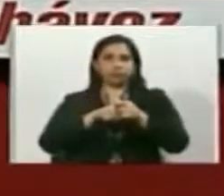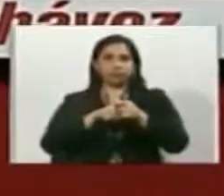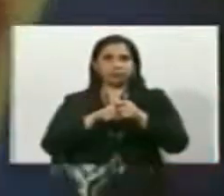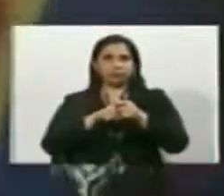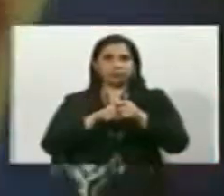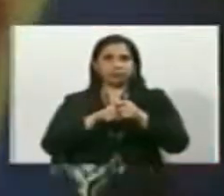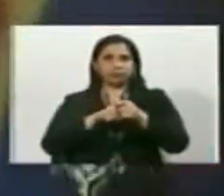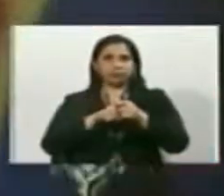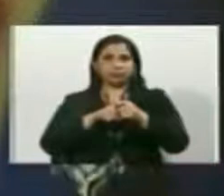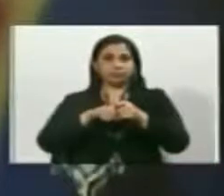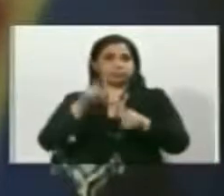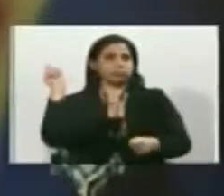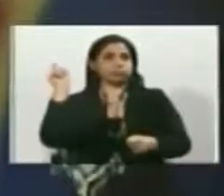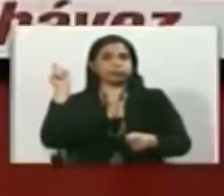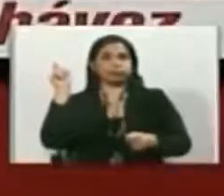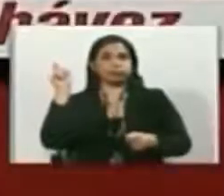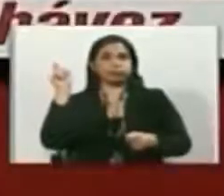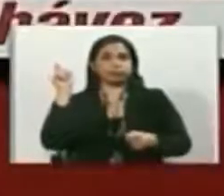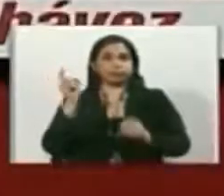ponchado conmigo.